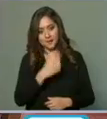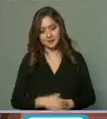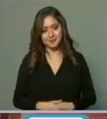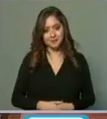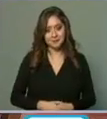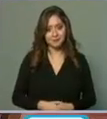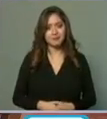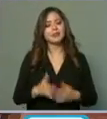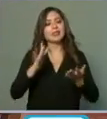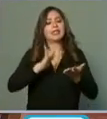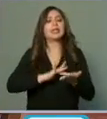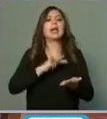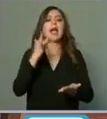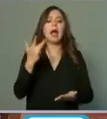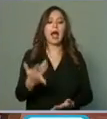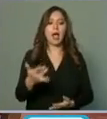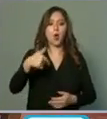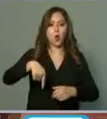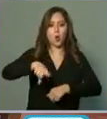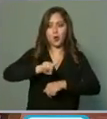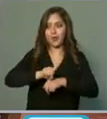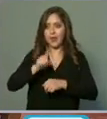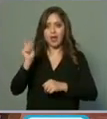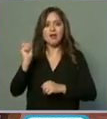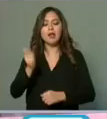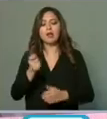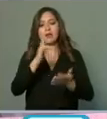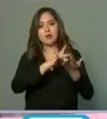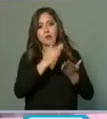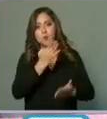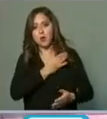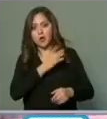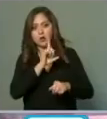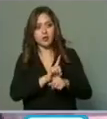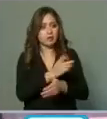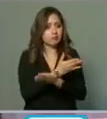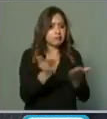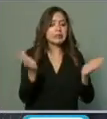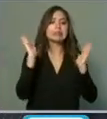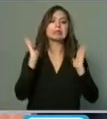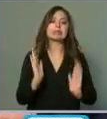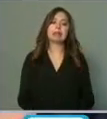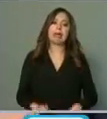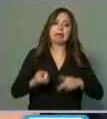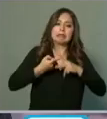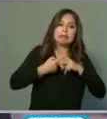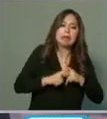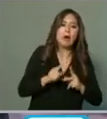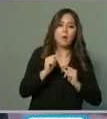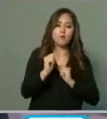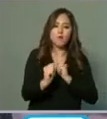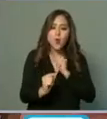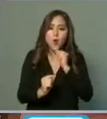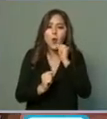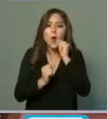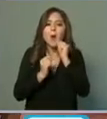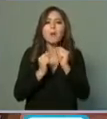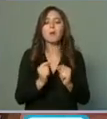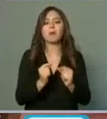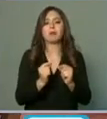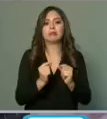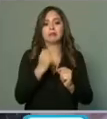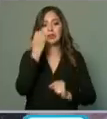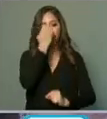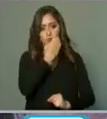de antemano por la oportunidad de estar. Buenos días a todos. Ya todos iniciamos, empezamos a sobrevivir, como bien decías, sí, ¿no? Y pues bueno,